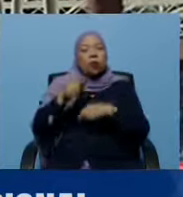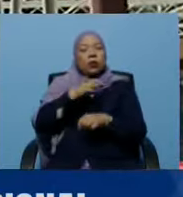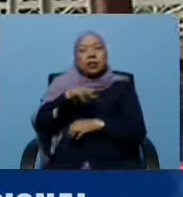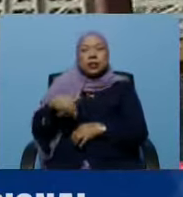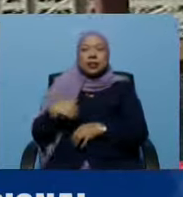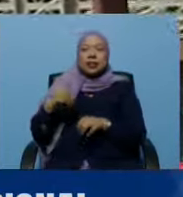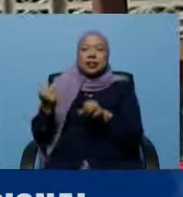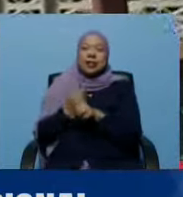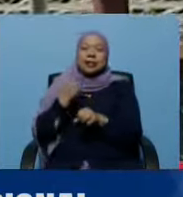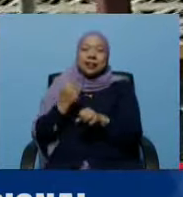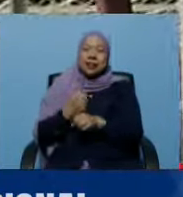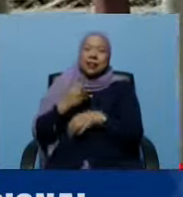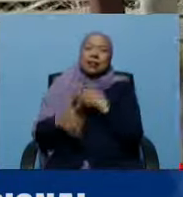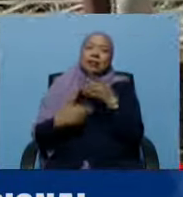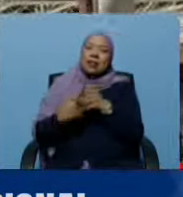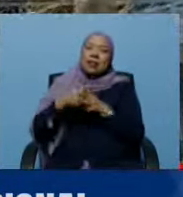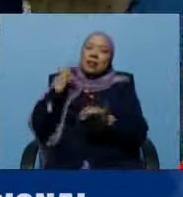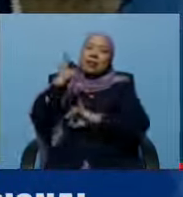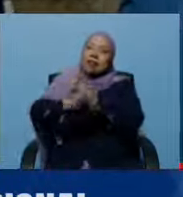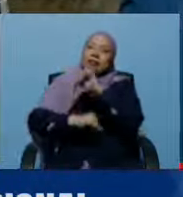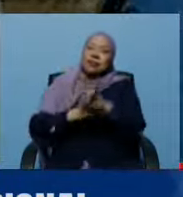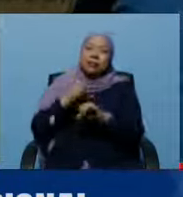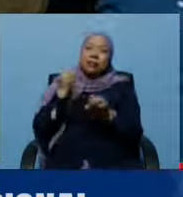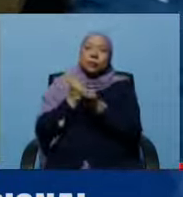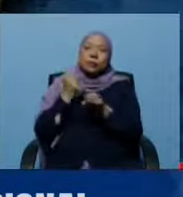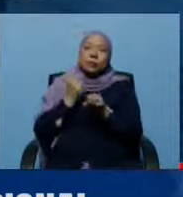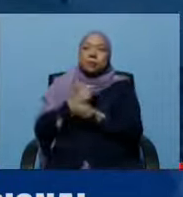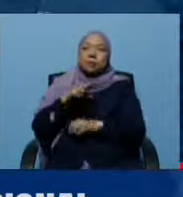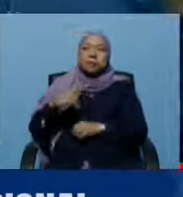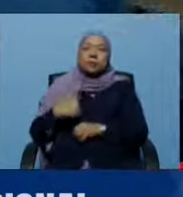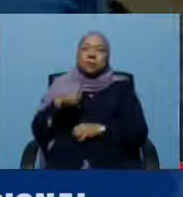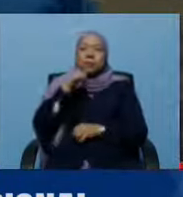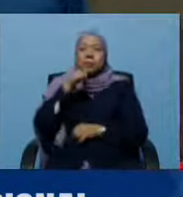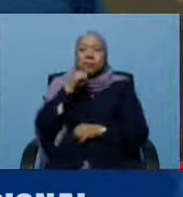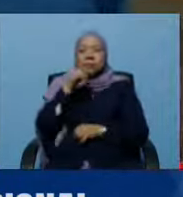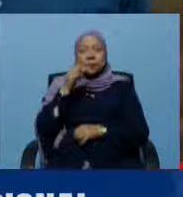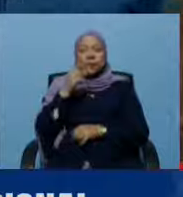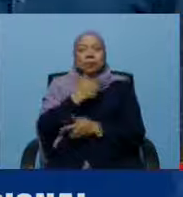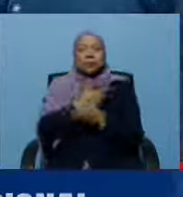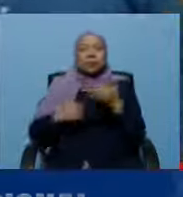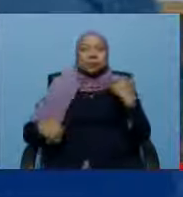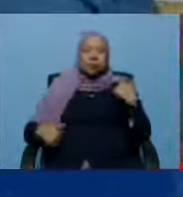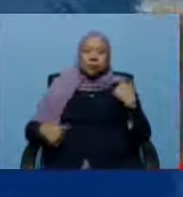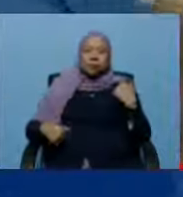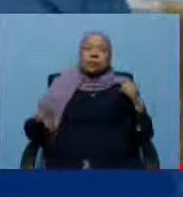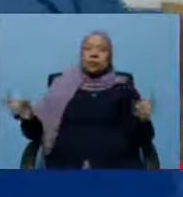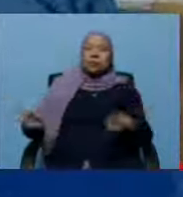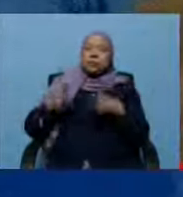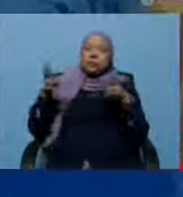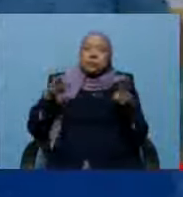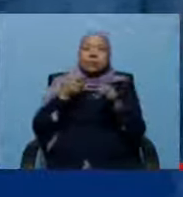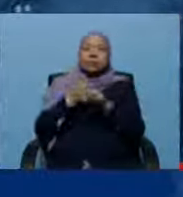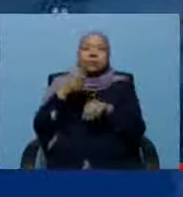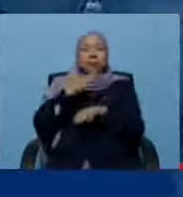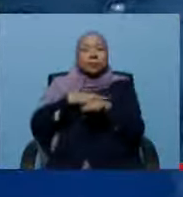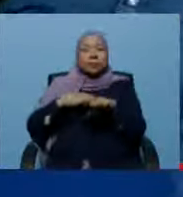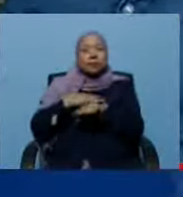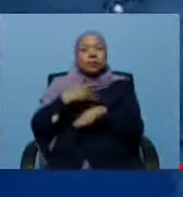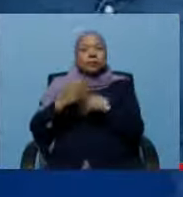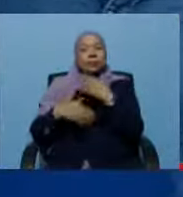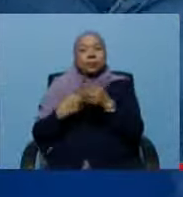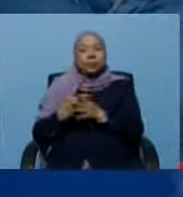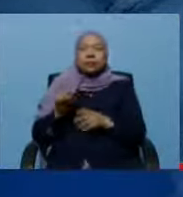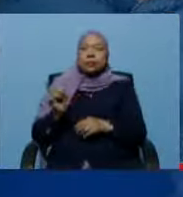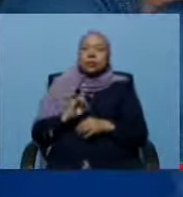comercializadora de Internacional Copercal Compañía Anónima va a presentar la vitrina minera no